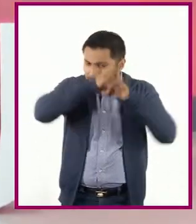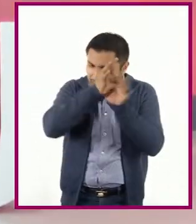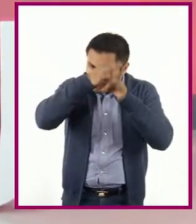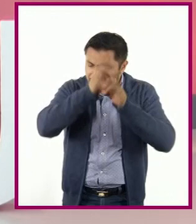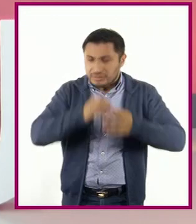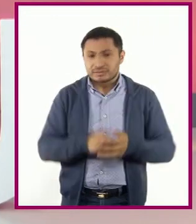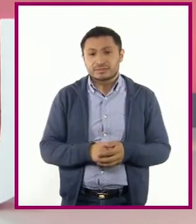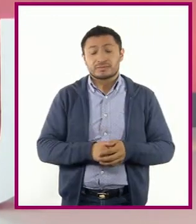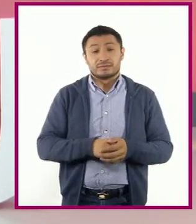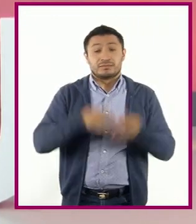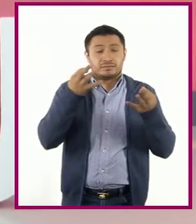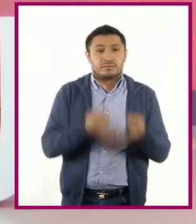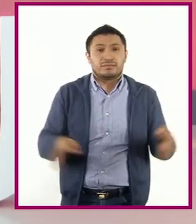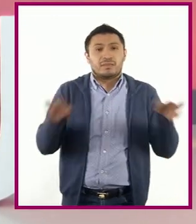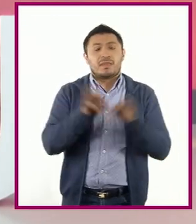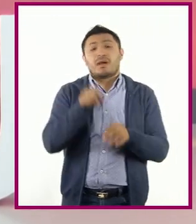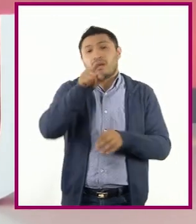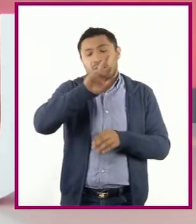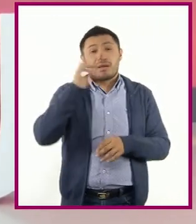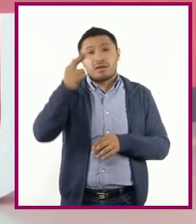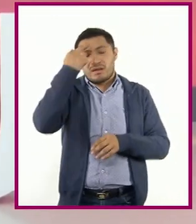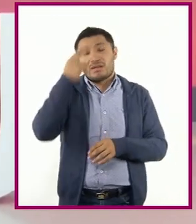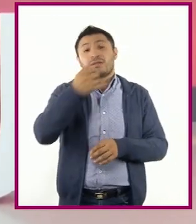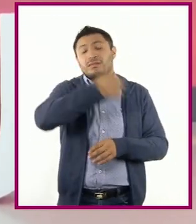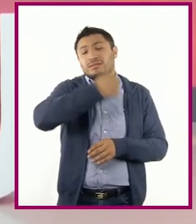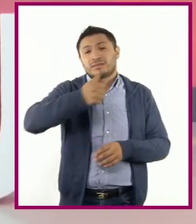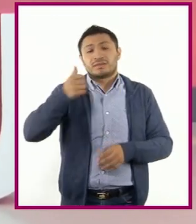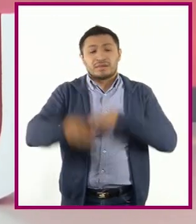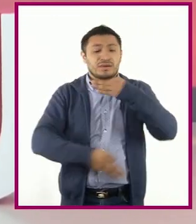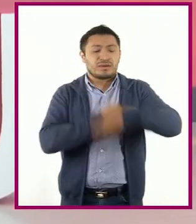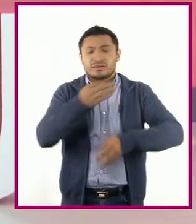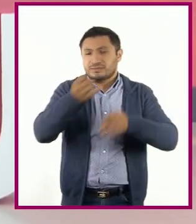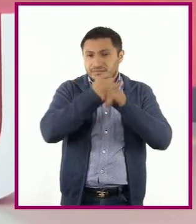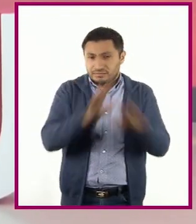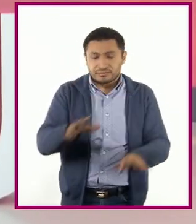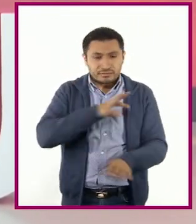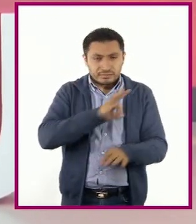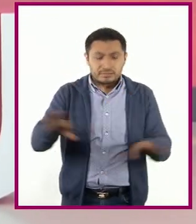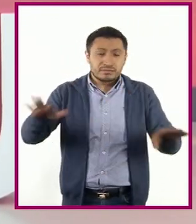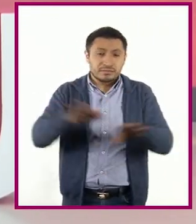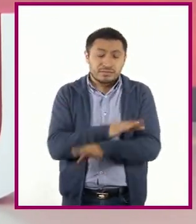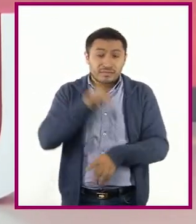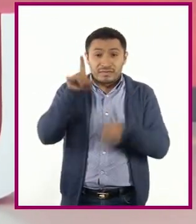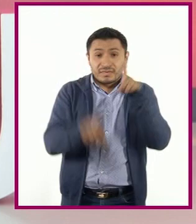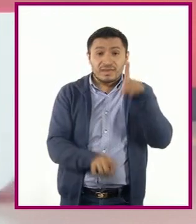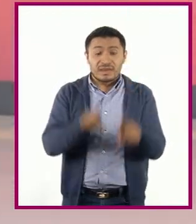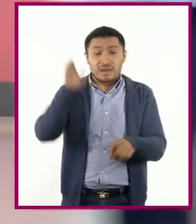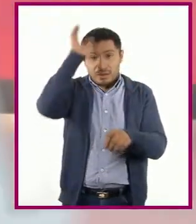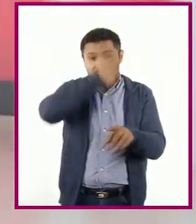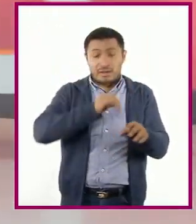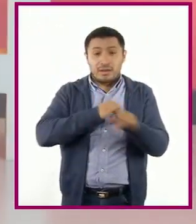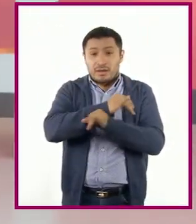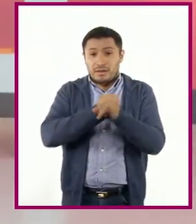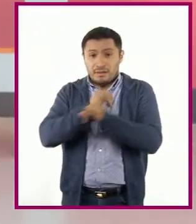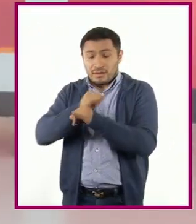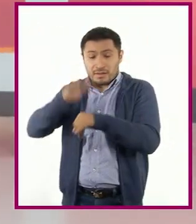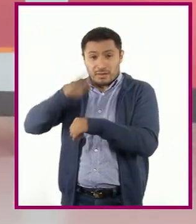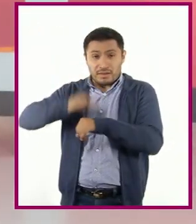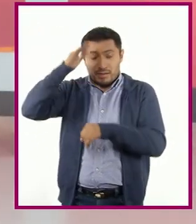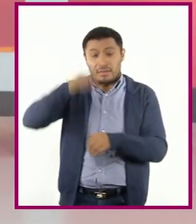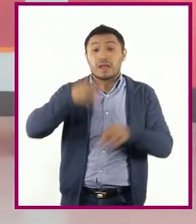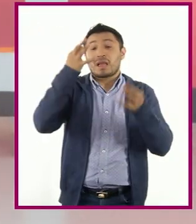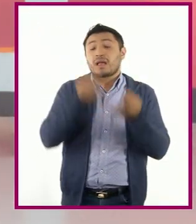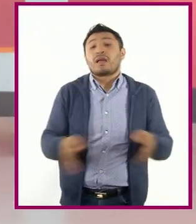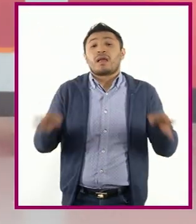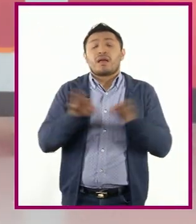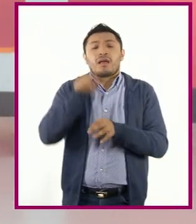de los elementos que se encuentran en el universo también están en todos los seres vivos de la Tierra. Para representar a los átomos que constituyen a